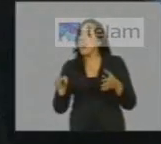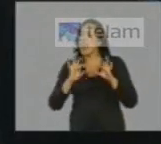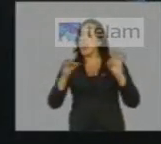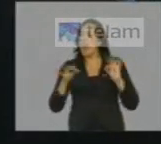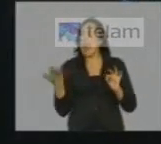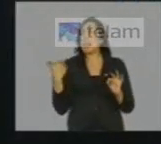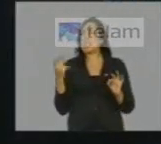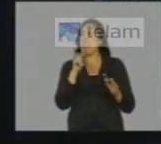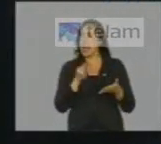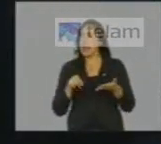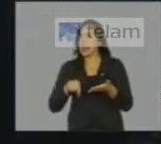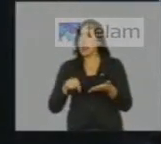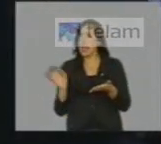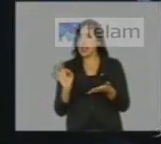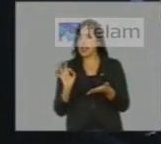ayer.